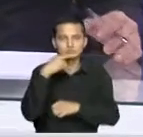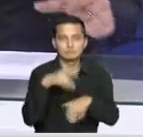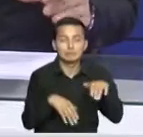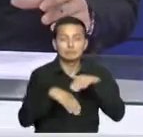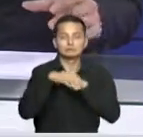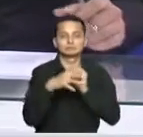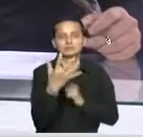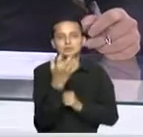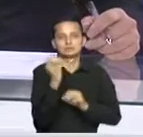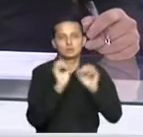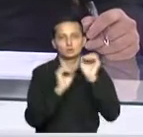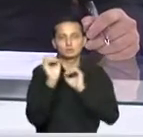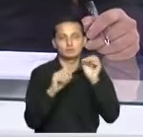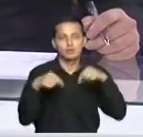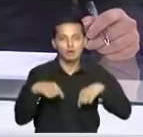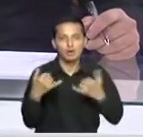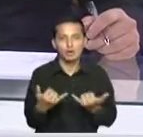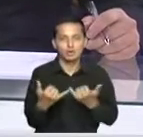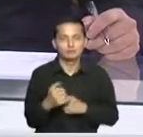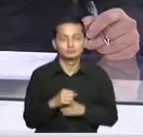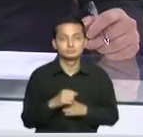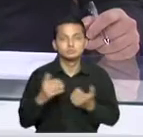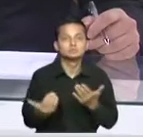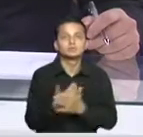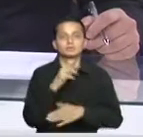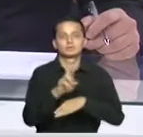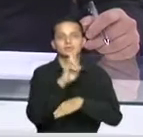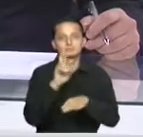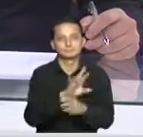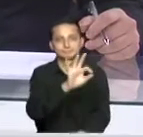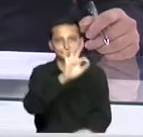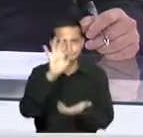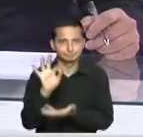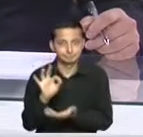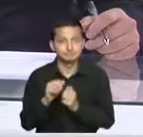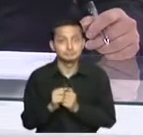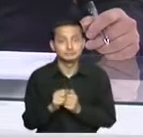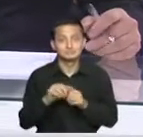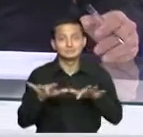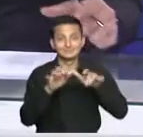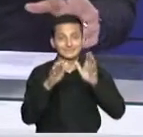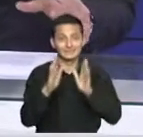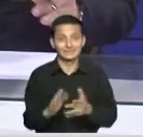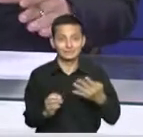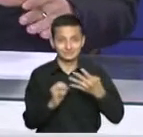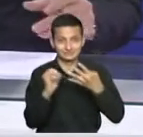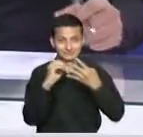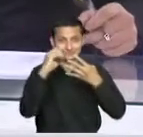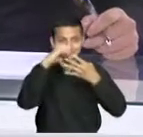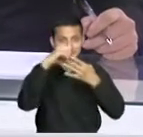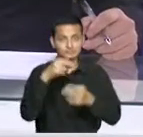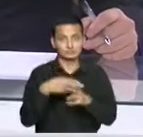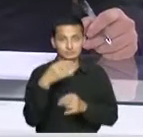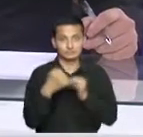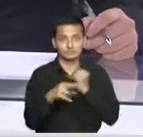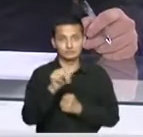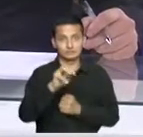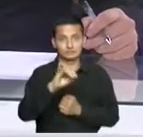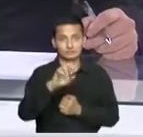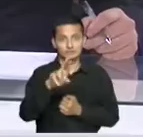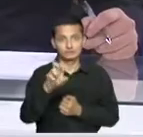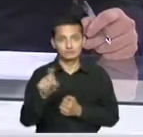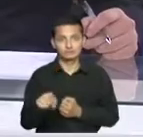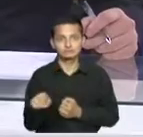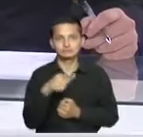fecha límite para designar al nuevo rector. En este contexto, el secretario nacional de Educación Superior, René Ramírez, reiteró el llamado